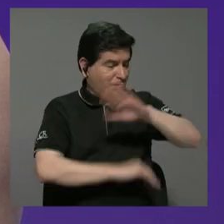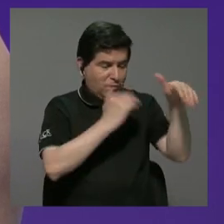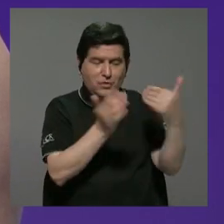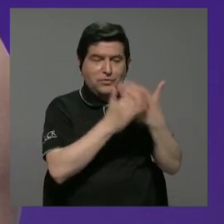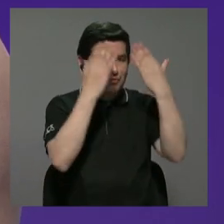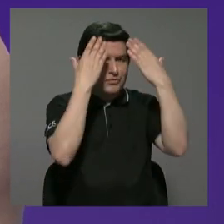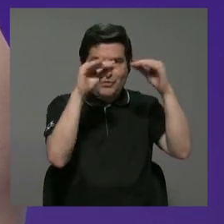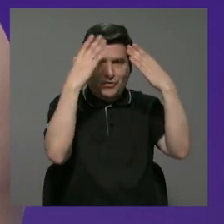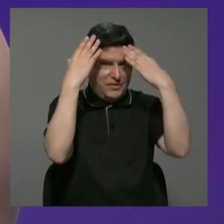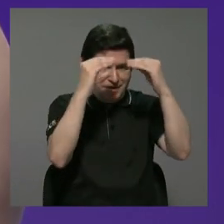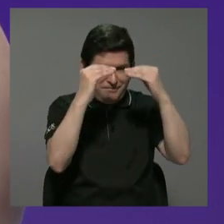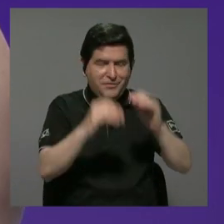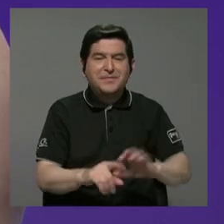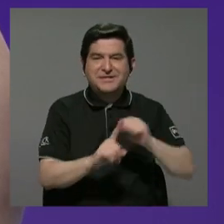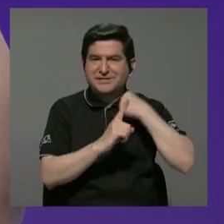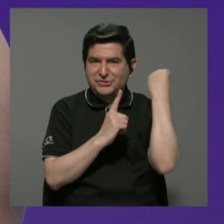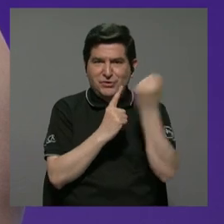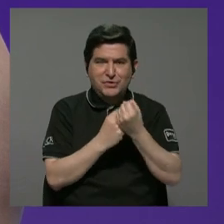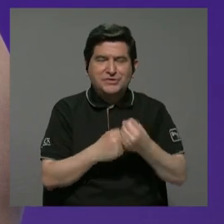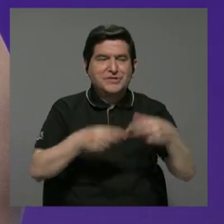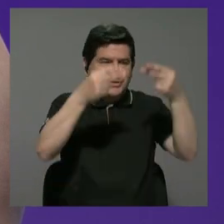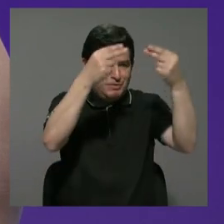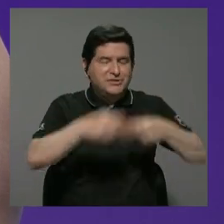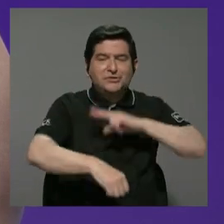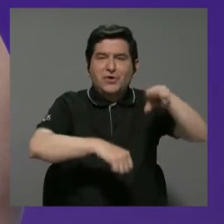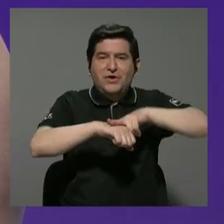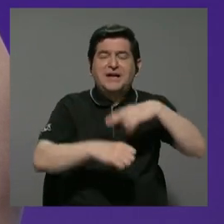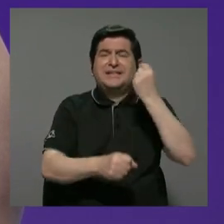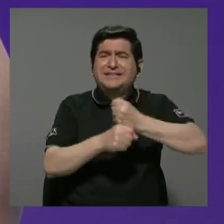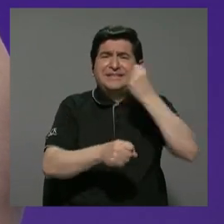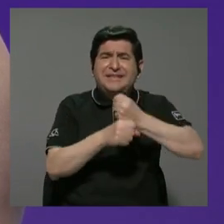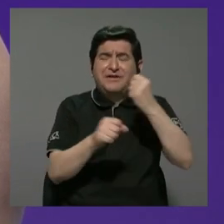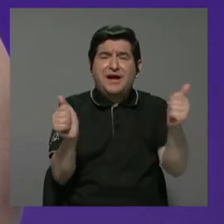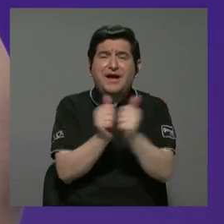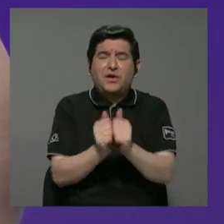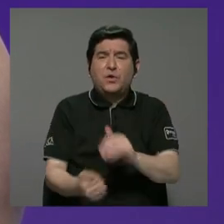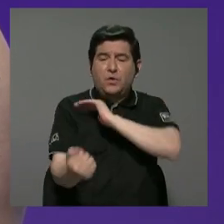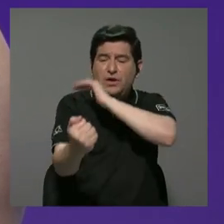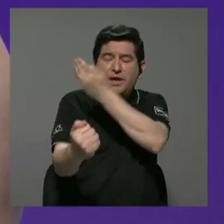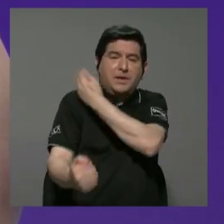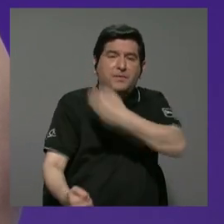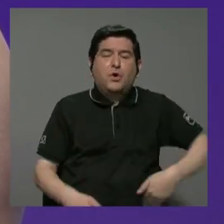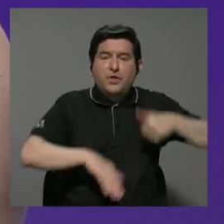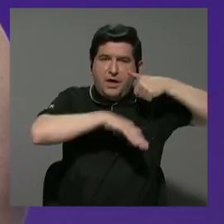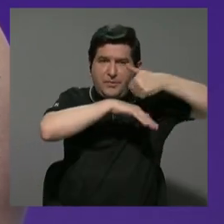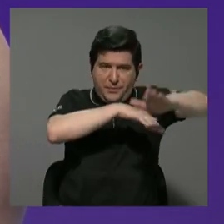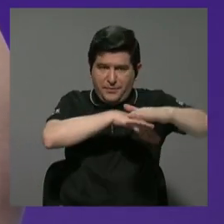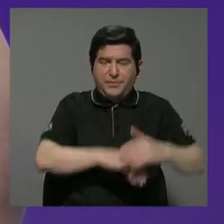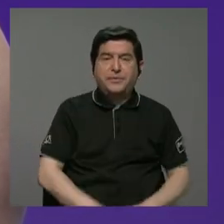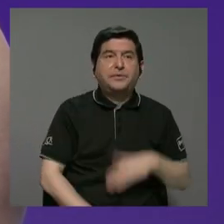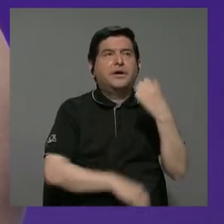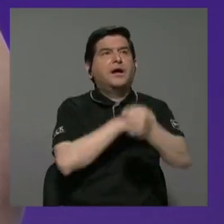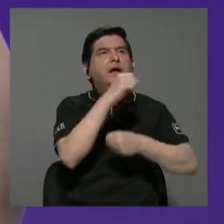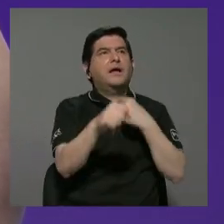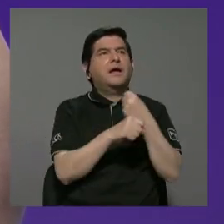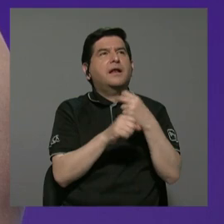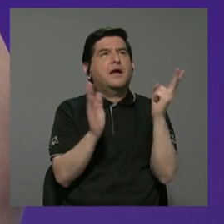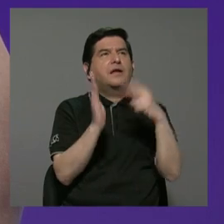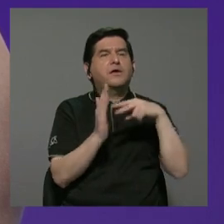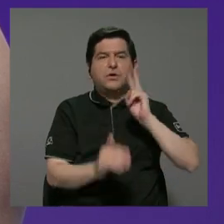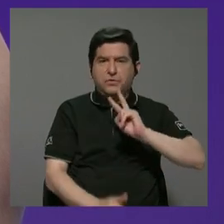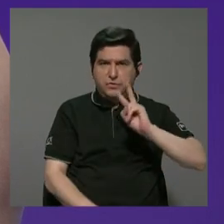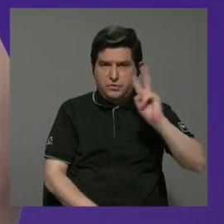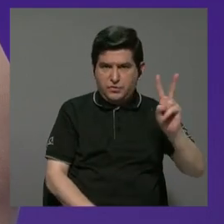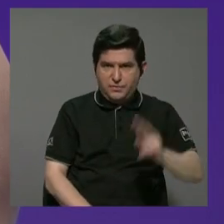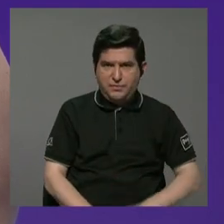la información de la situación presupuestaria nacional, tiene que trabajar con lo que el Ejecutivo manda. Entonces, en el año